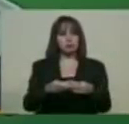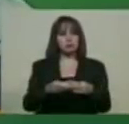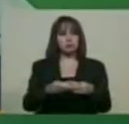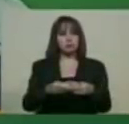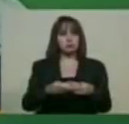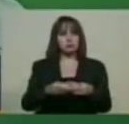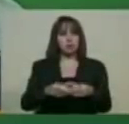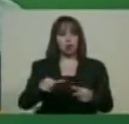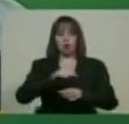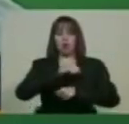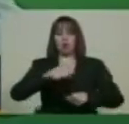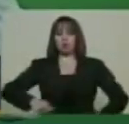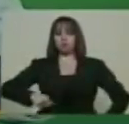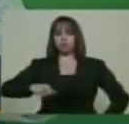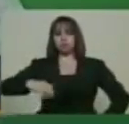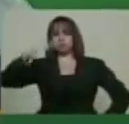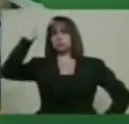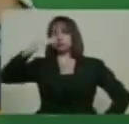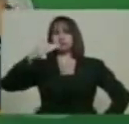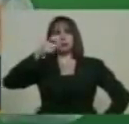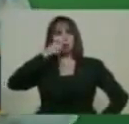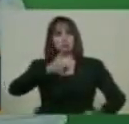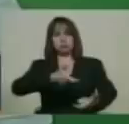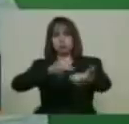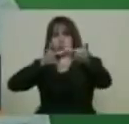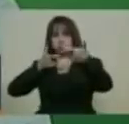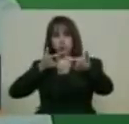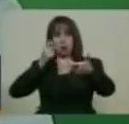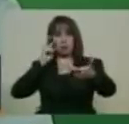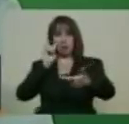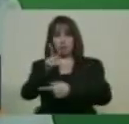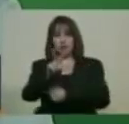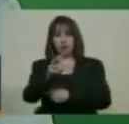Guardia en alto. Todos.